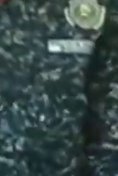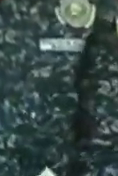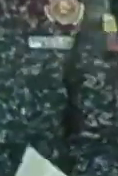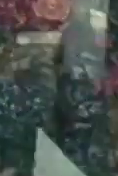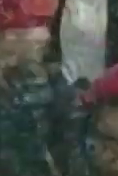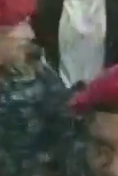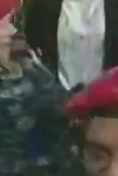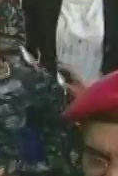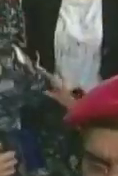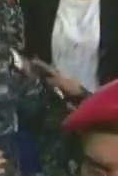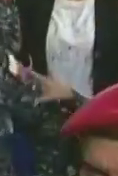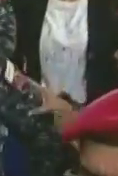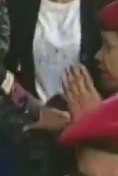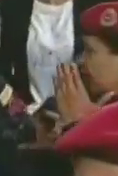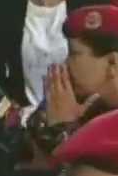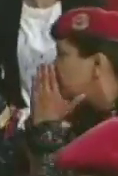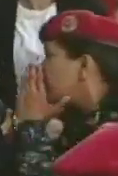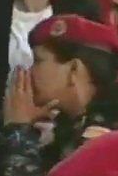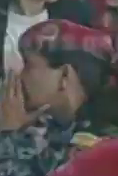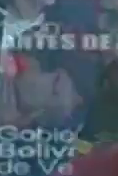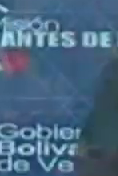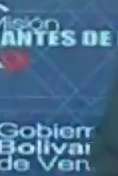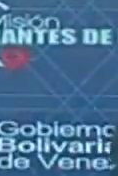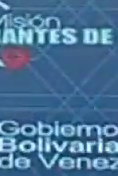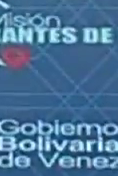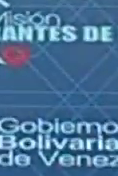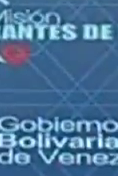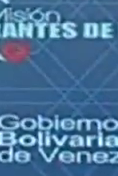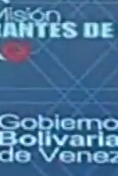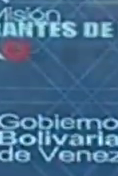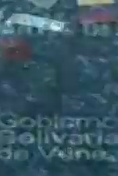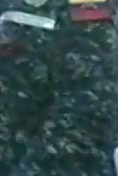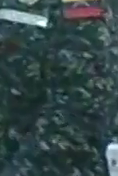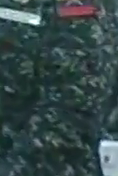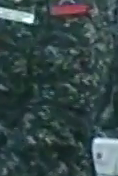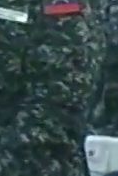Venezuela! ¡Felicidades! ¡Que Dios los bendiga!